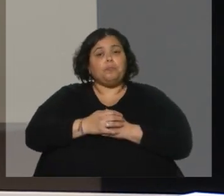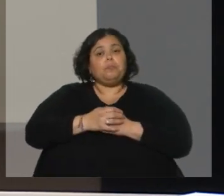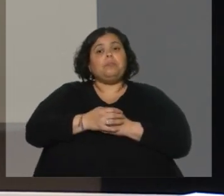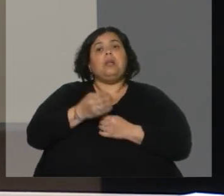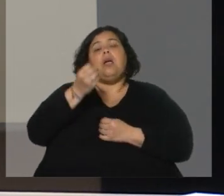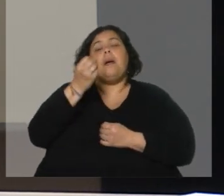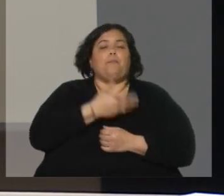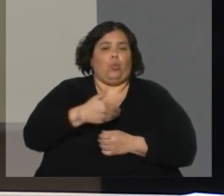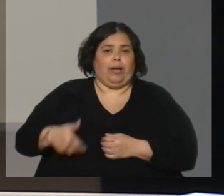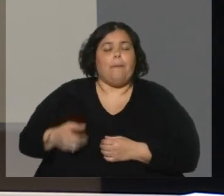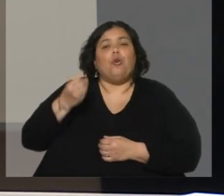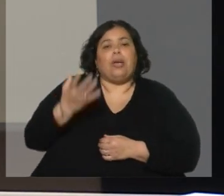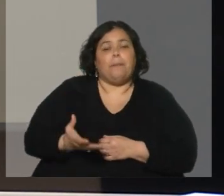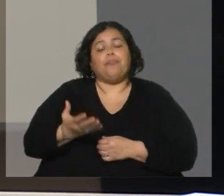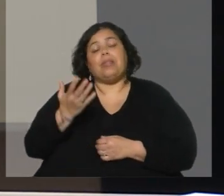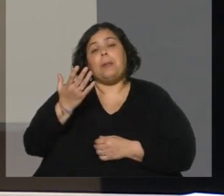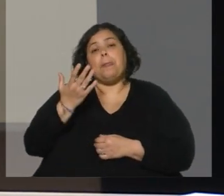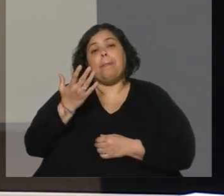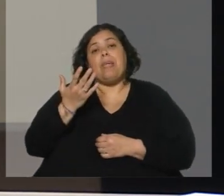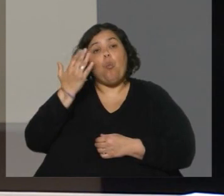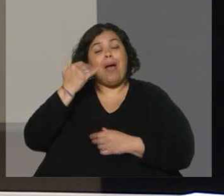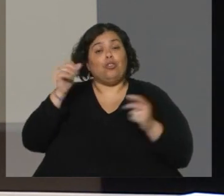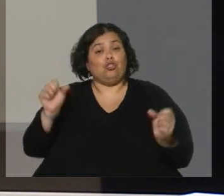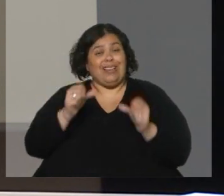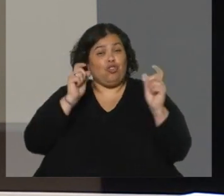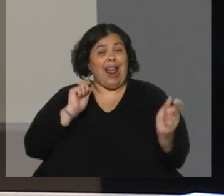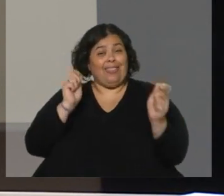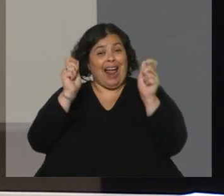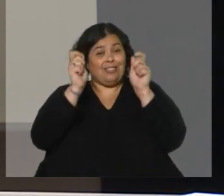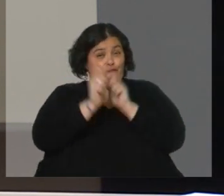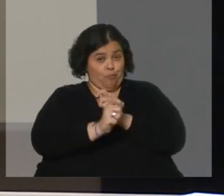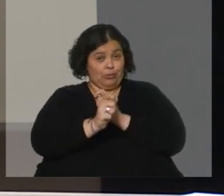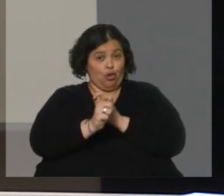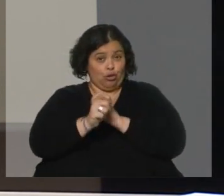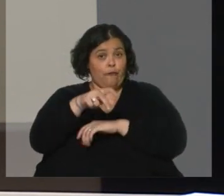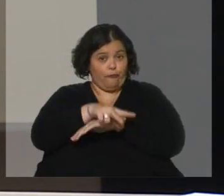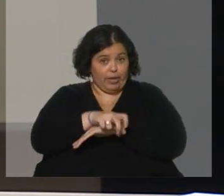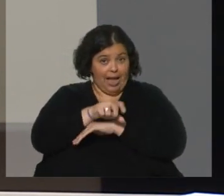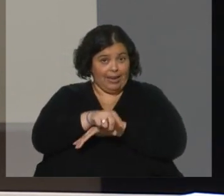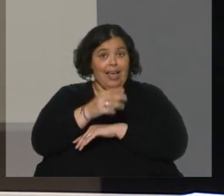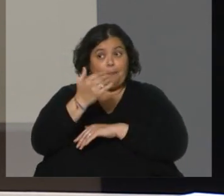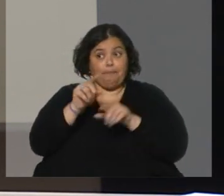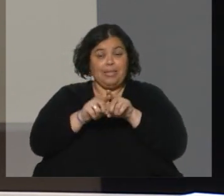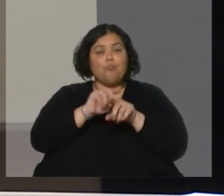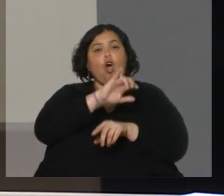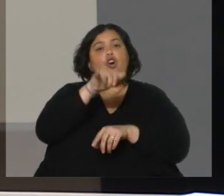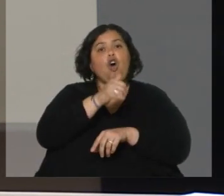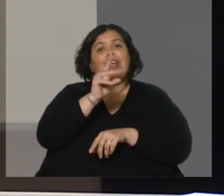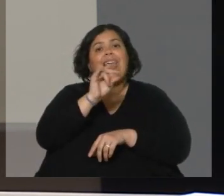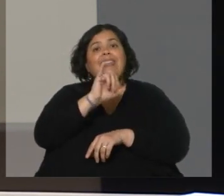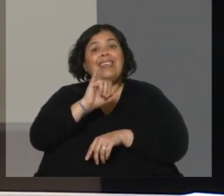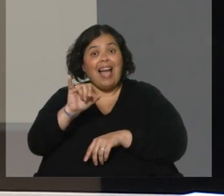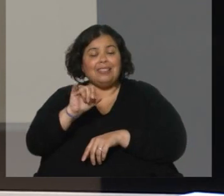se hizo la transformación quien lo planteó quien quien queda el doctor Jorge Díaz dijo que con los recursos